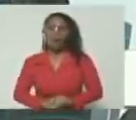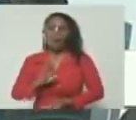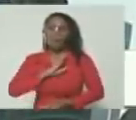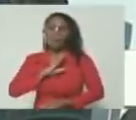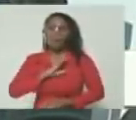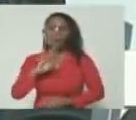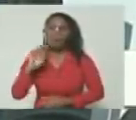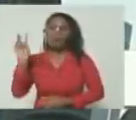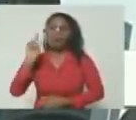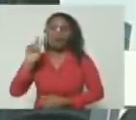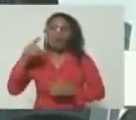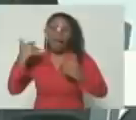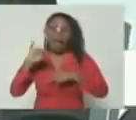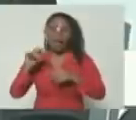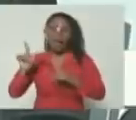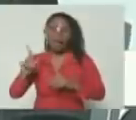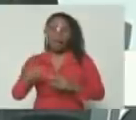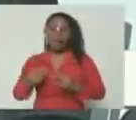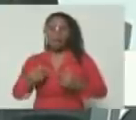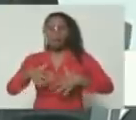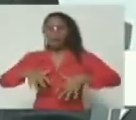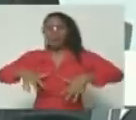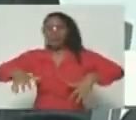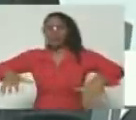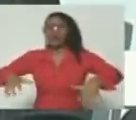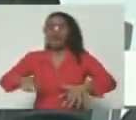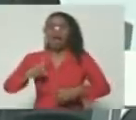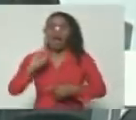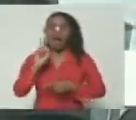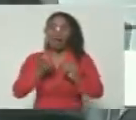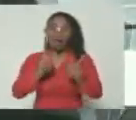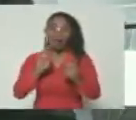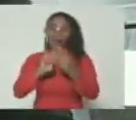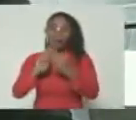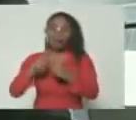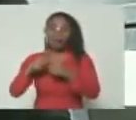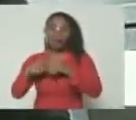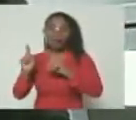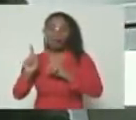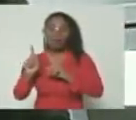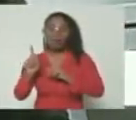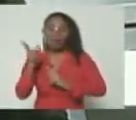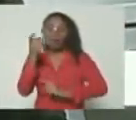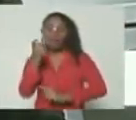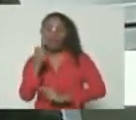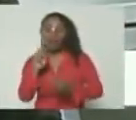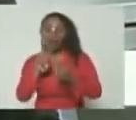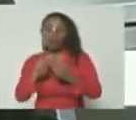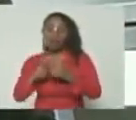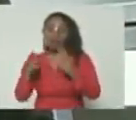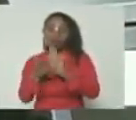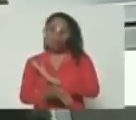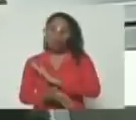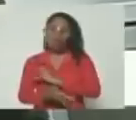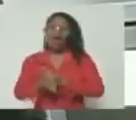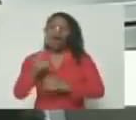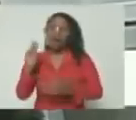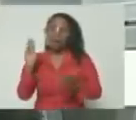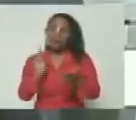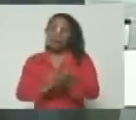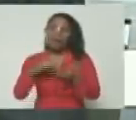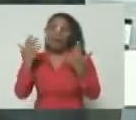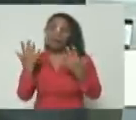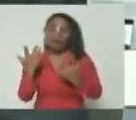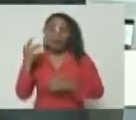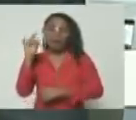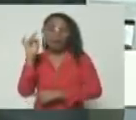tiene grandes riquezas, algunas conocidas por todos nosotros y otras por conocer, hay que ponerle la mano a